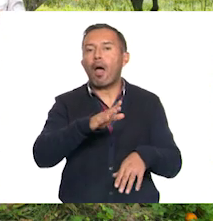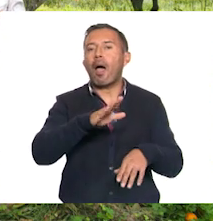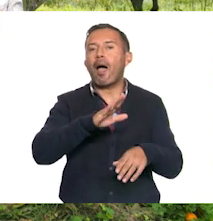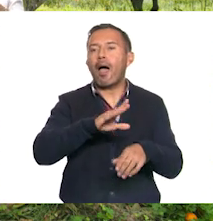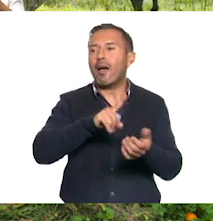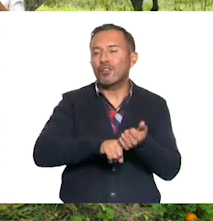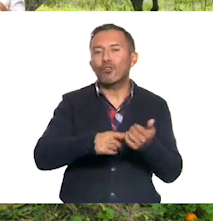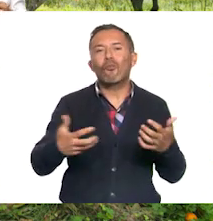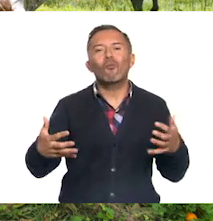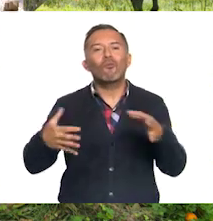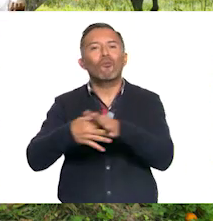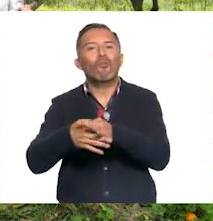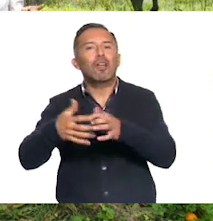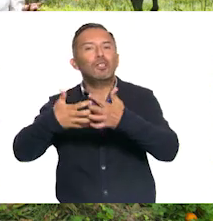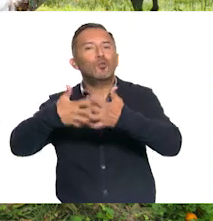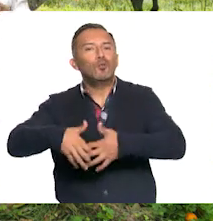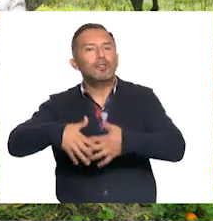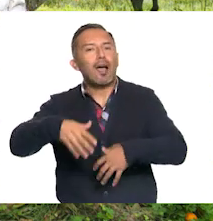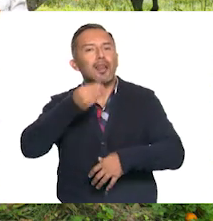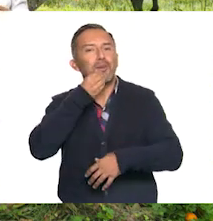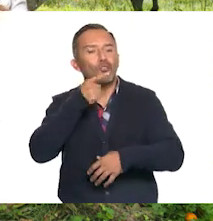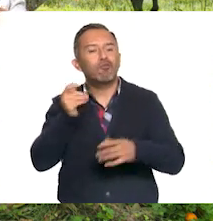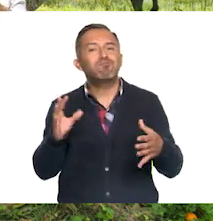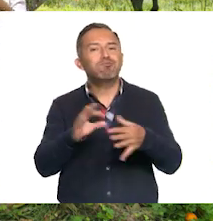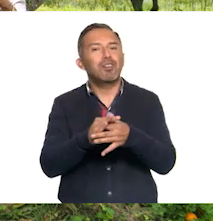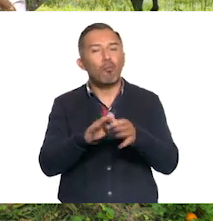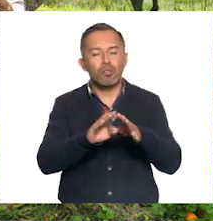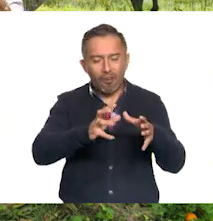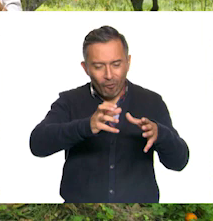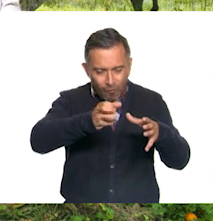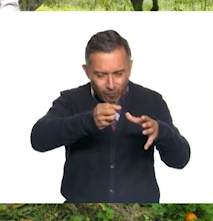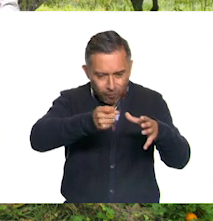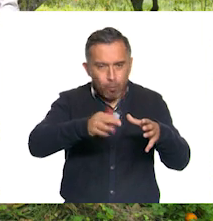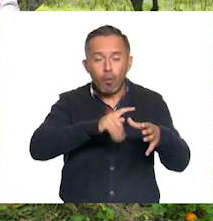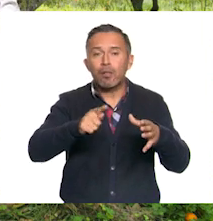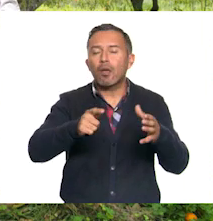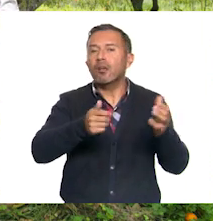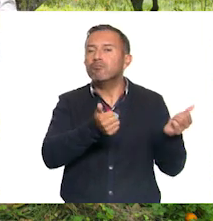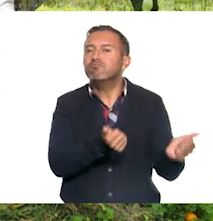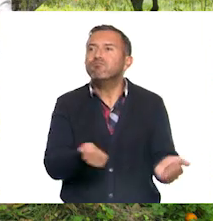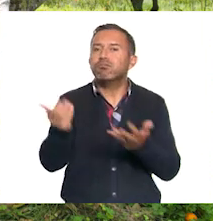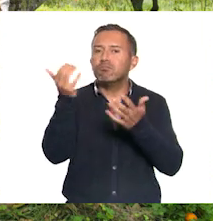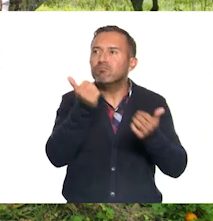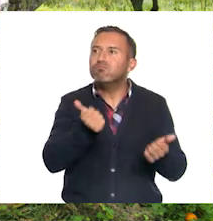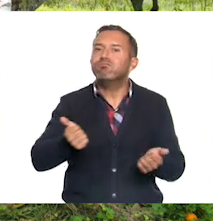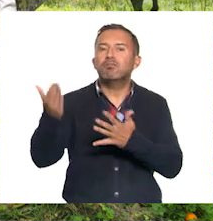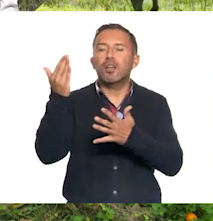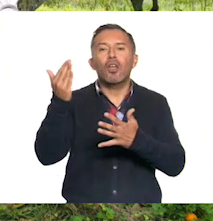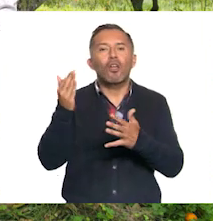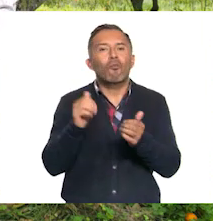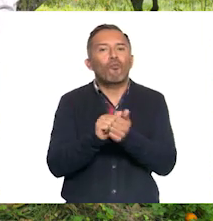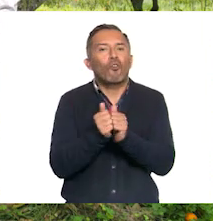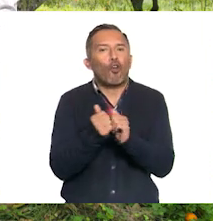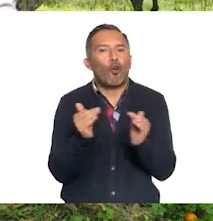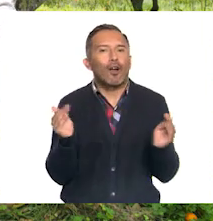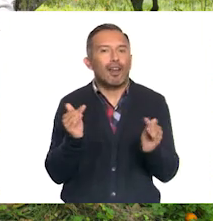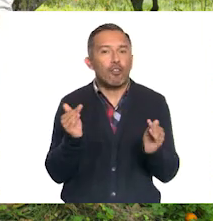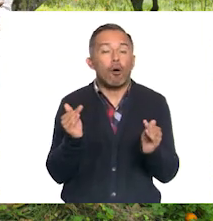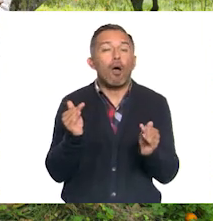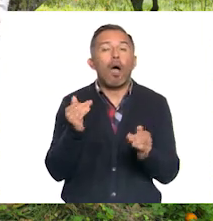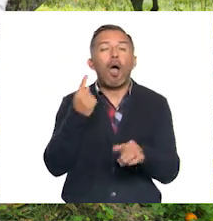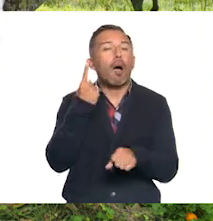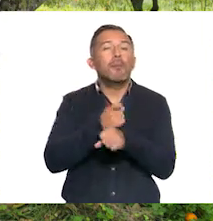industria de alimentos. Así se extrae el jugo y se exporta congelado, principalmente a Estados Unidos